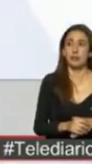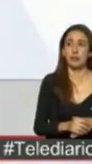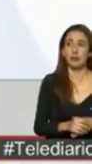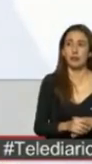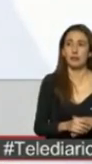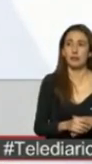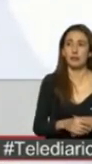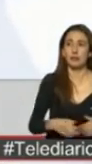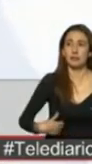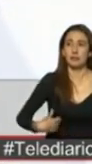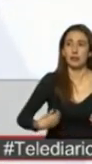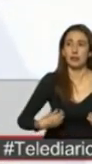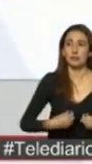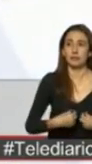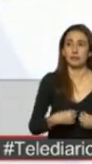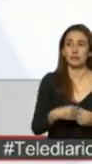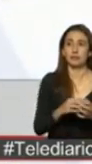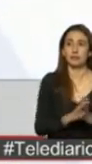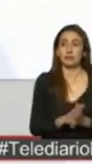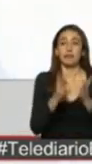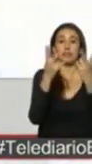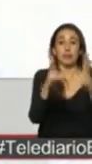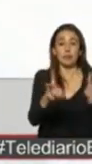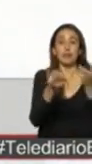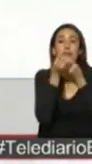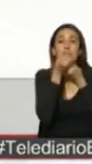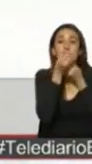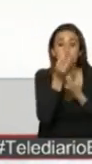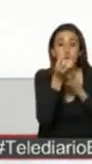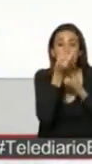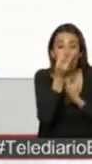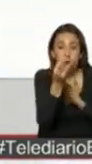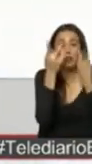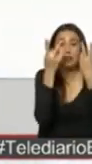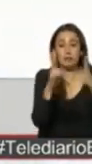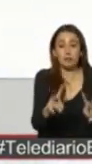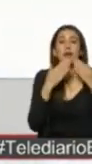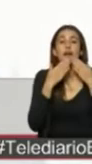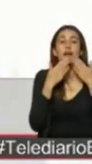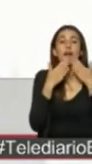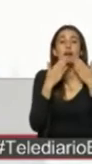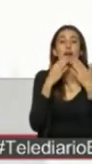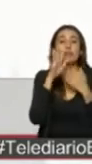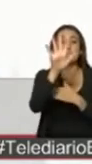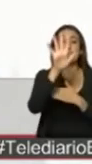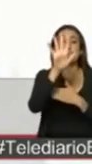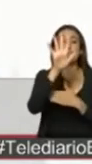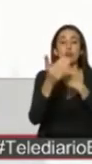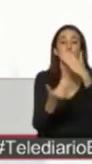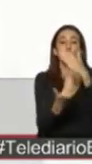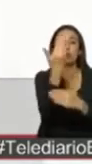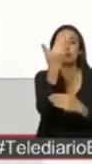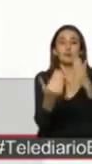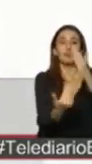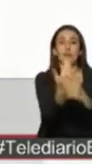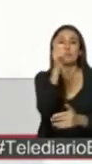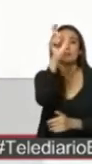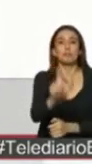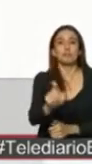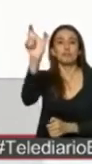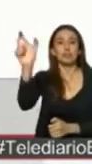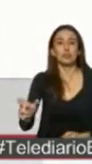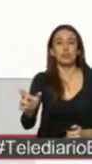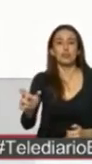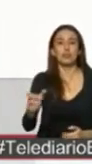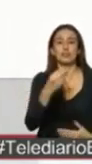Listo, vamos. Adicional a esto, también tenemos que informarles que se han detectado 5 casos nuevos, los cuales